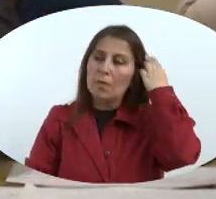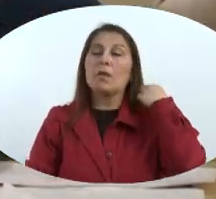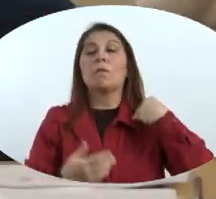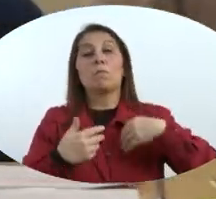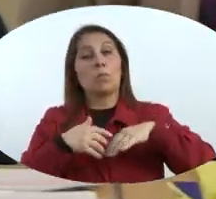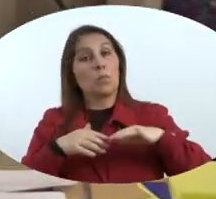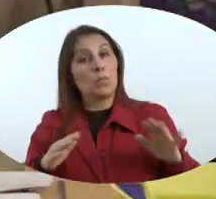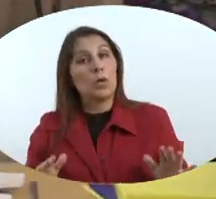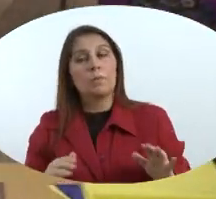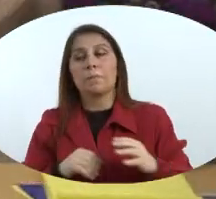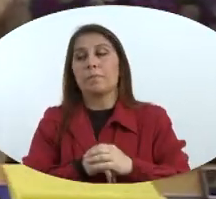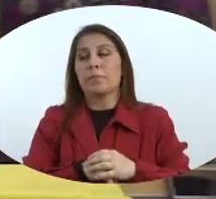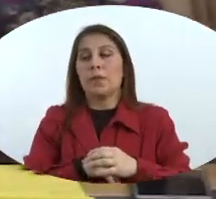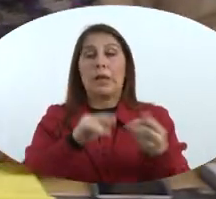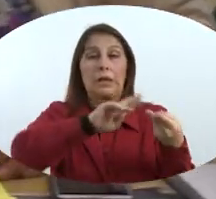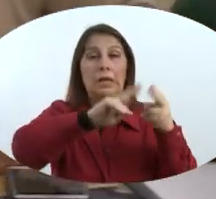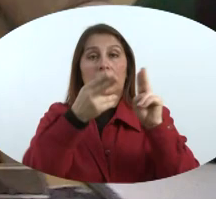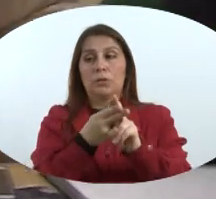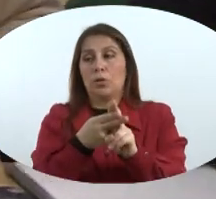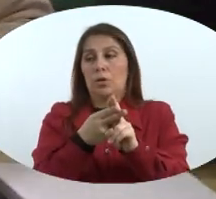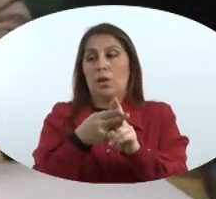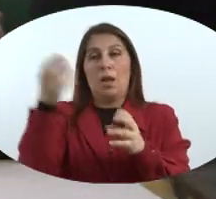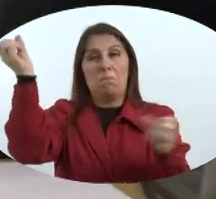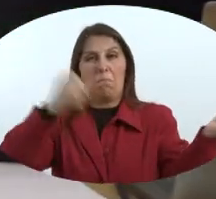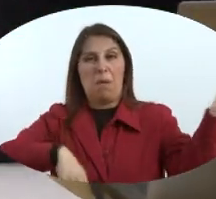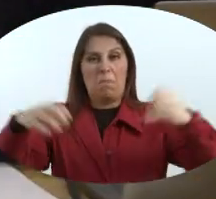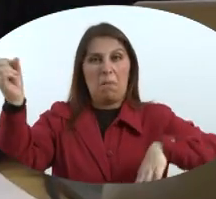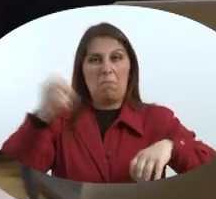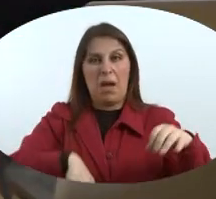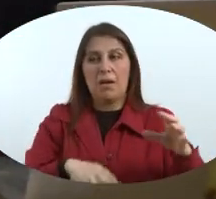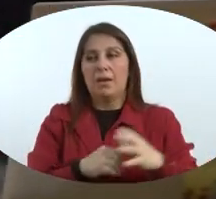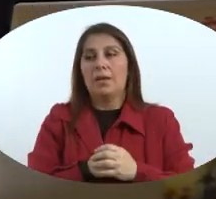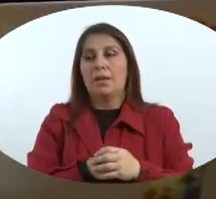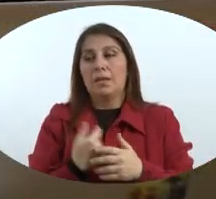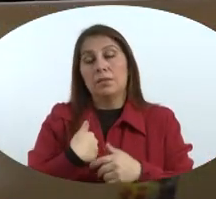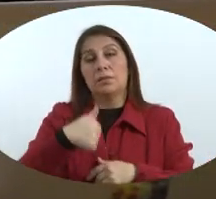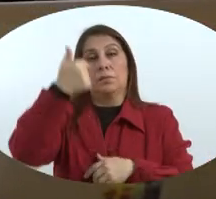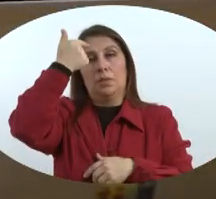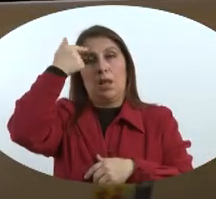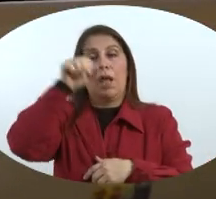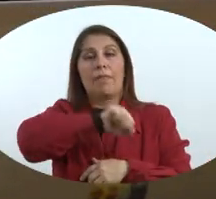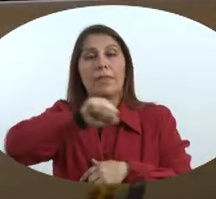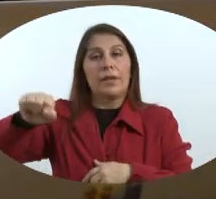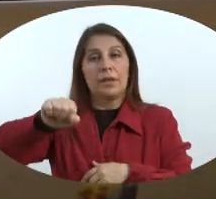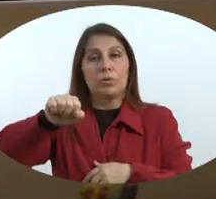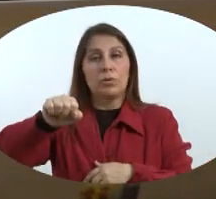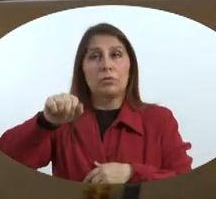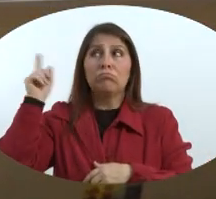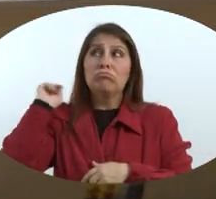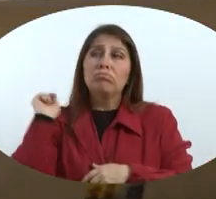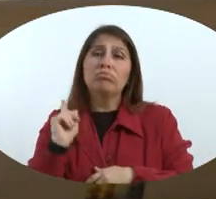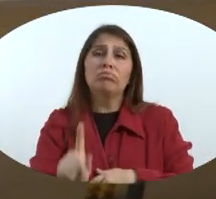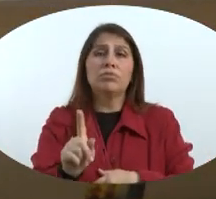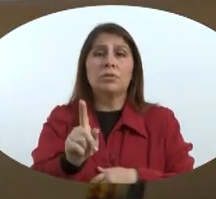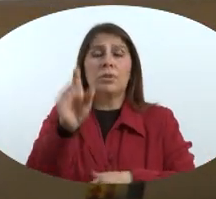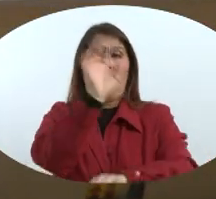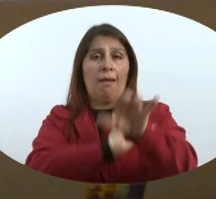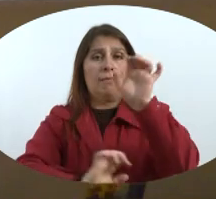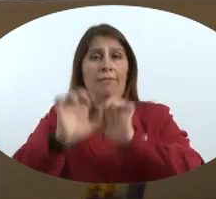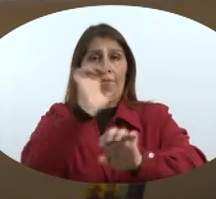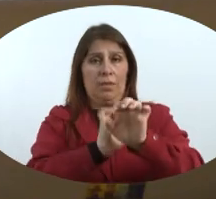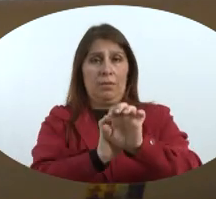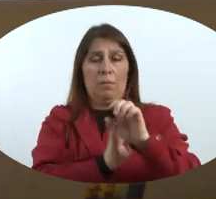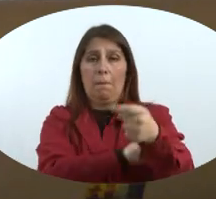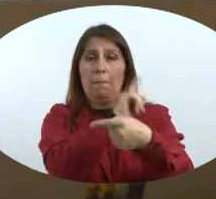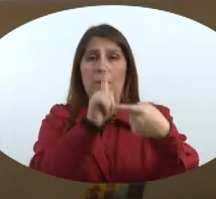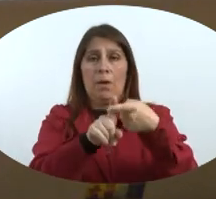bueno respecto al tema del tropel pues consideramos que los derechos históricamente se han defendido en dos